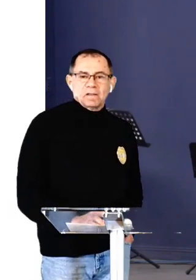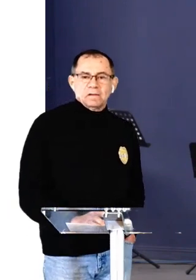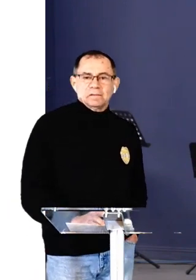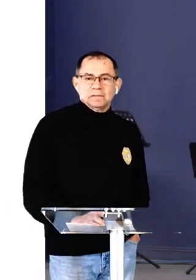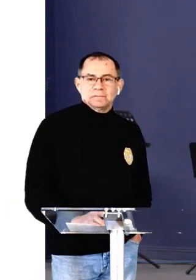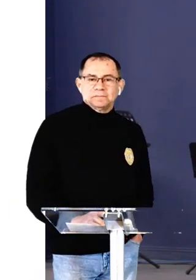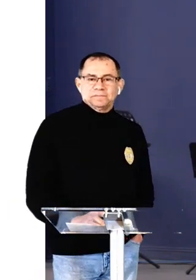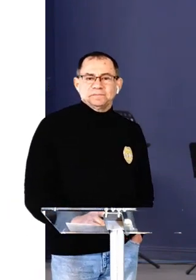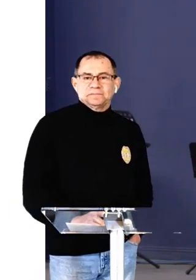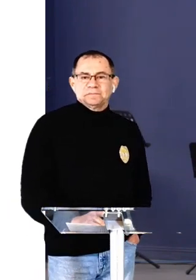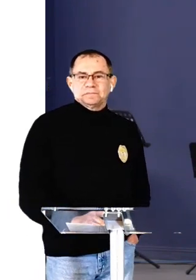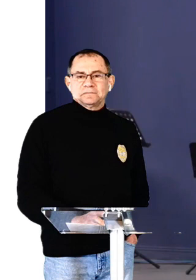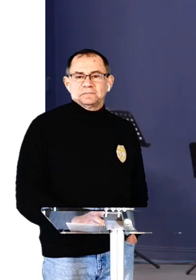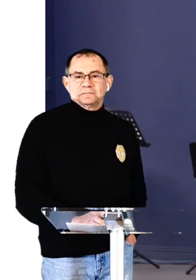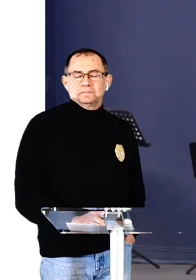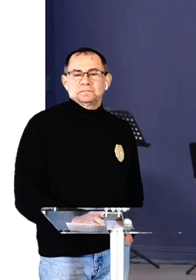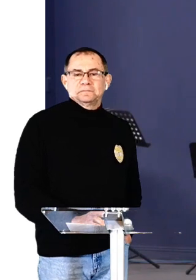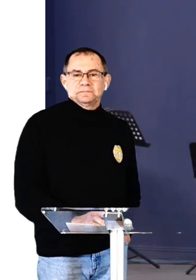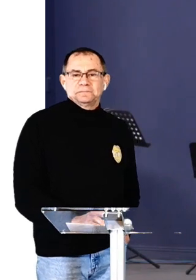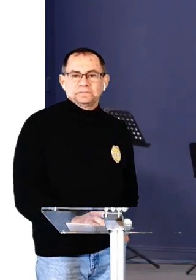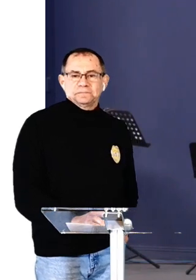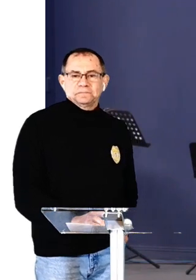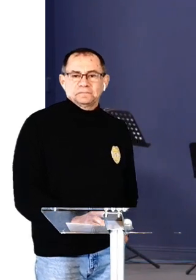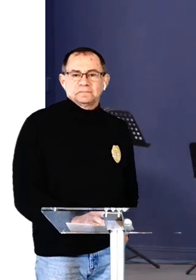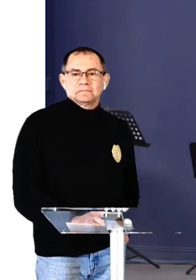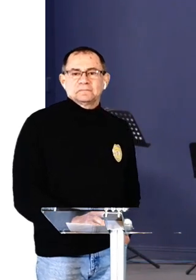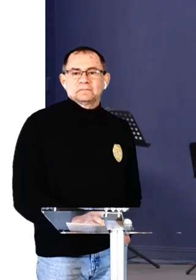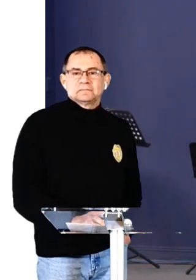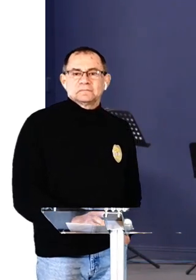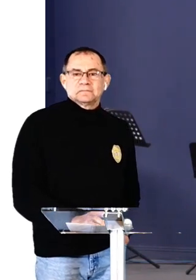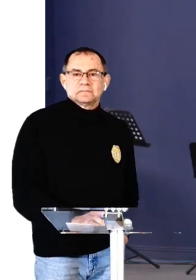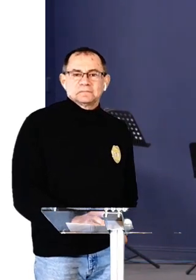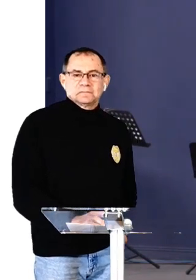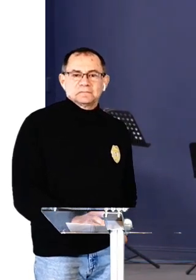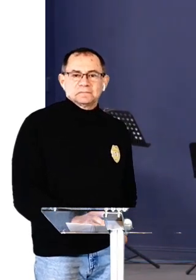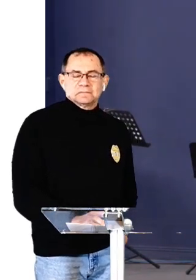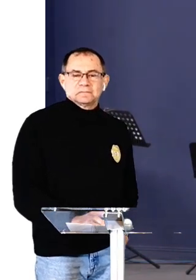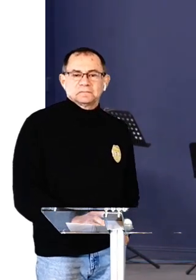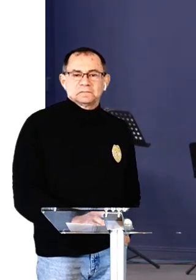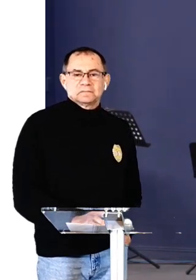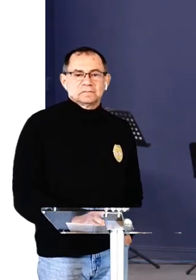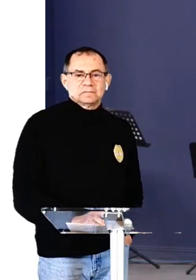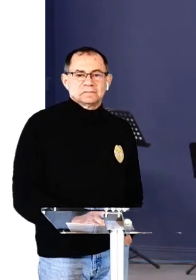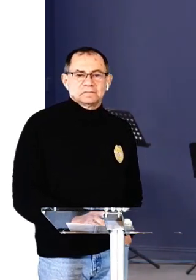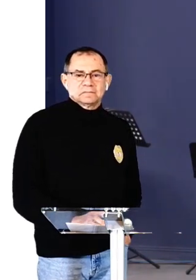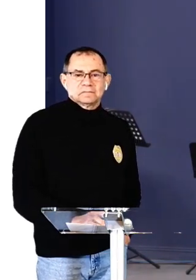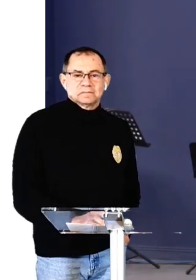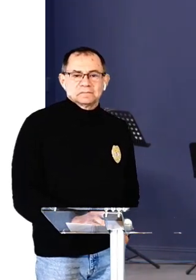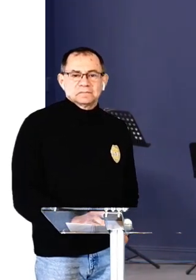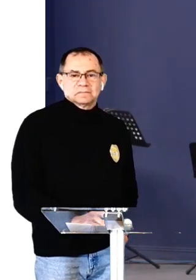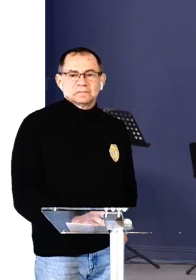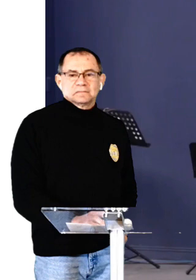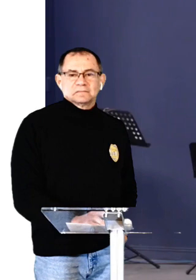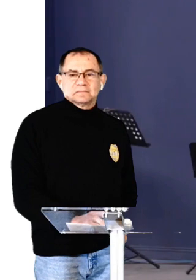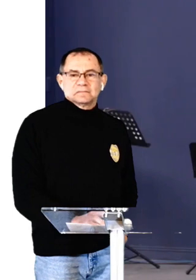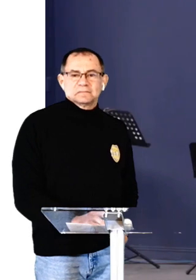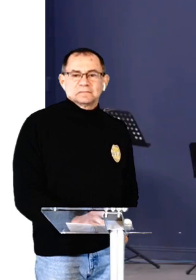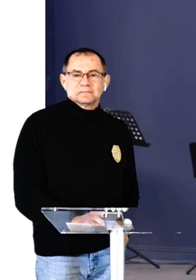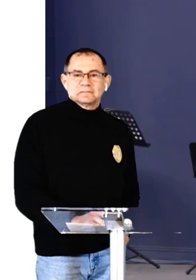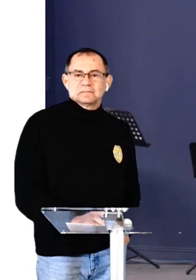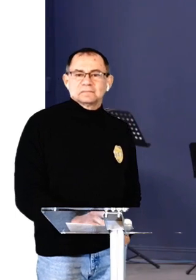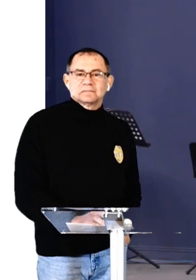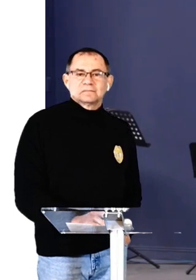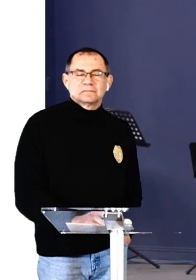los animalitos y se extienden ante el enemigo que tienen más grande, para